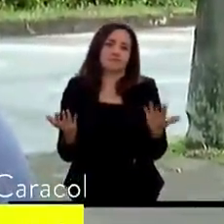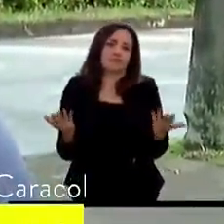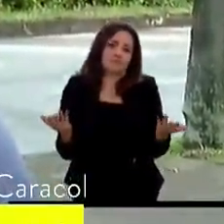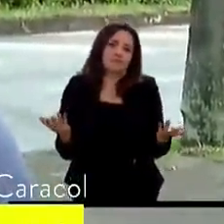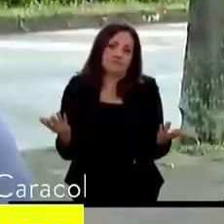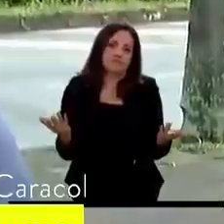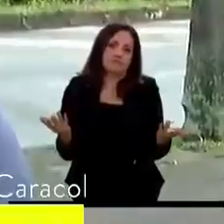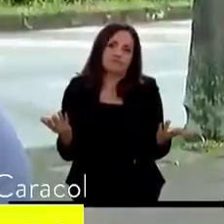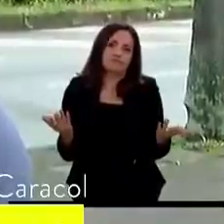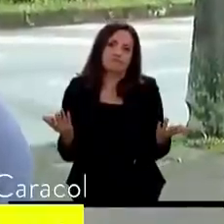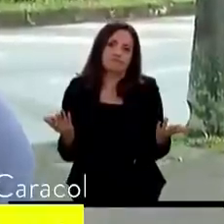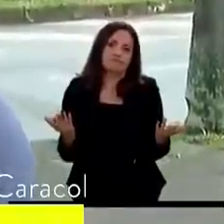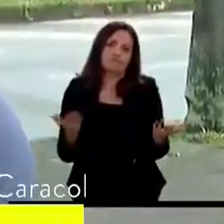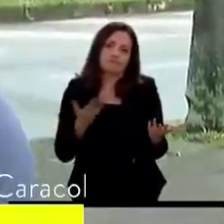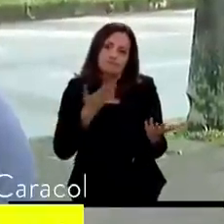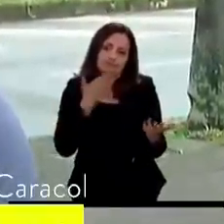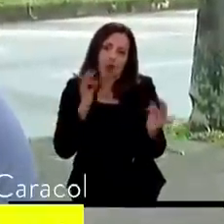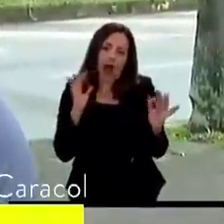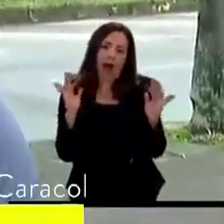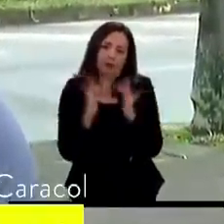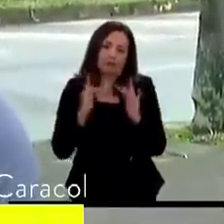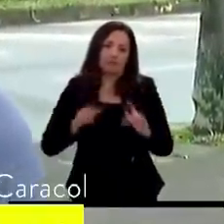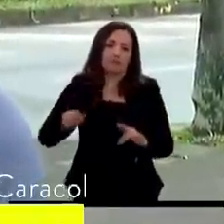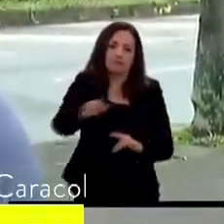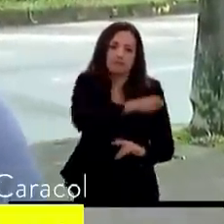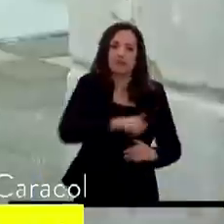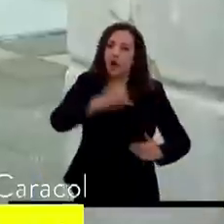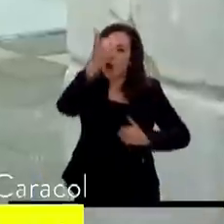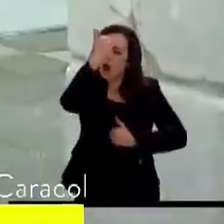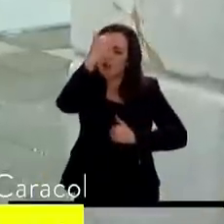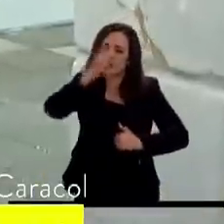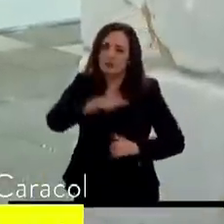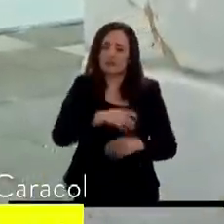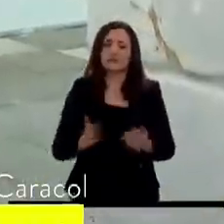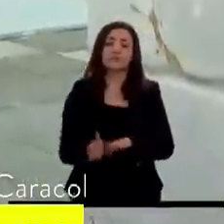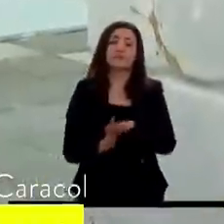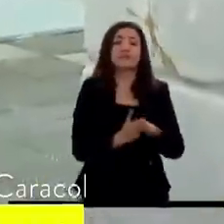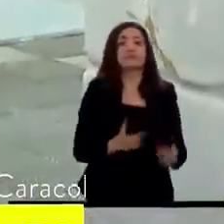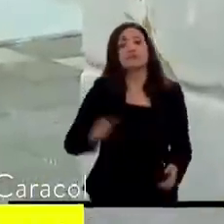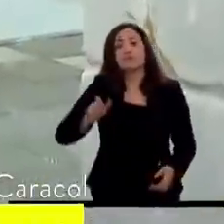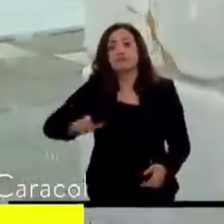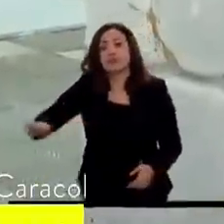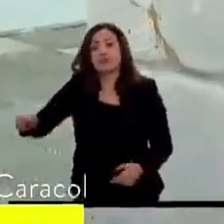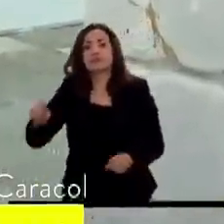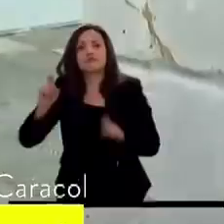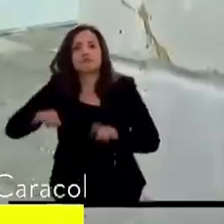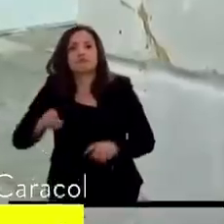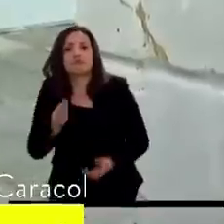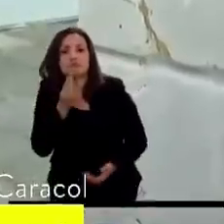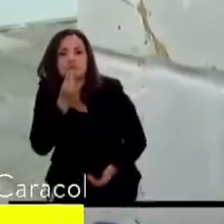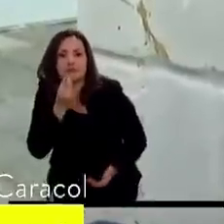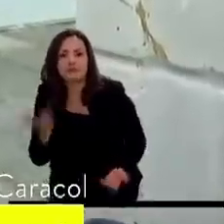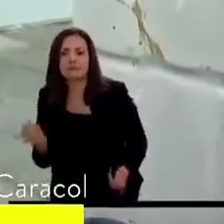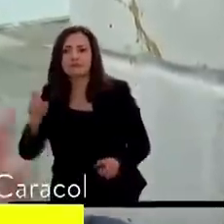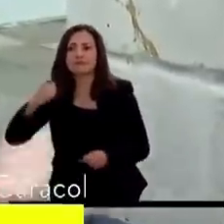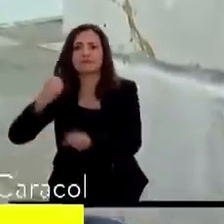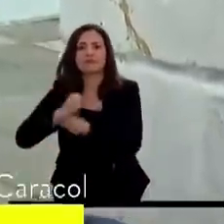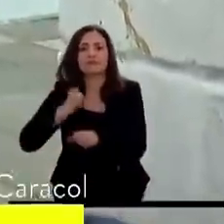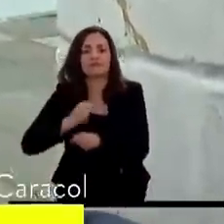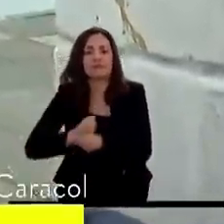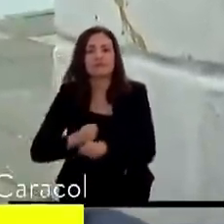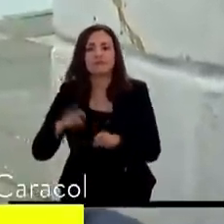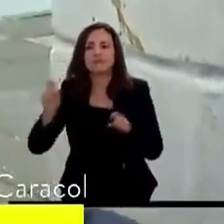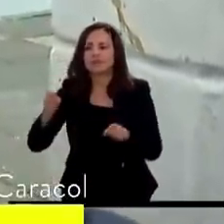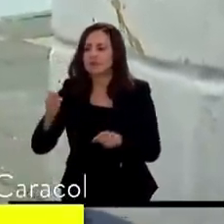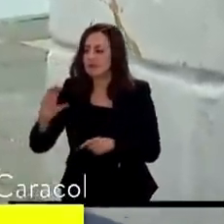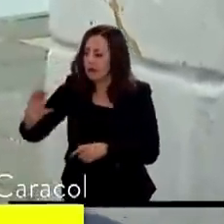sería algo bueno para que la misma ciudadanía tomara conciencia. La gente necesita comer, necesita trabajar, o sea, necesita llevar